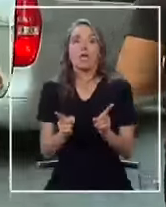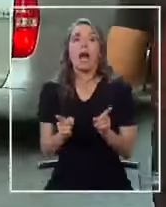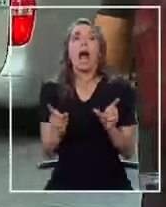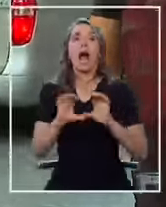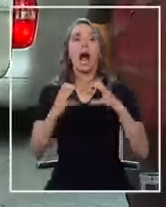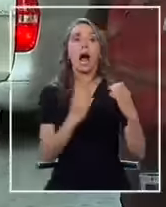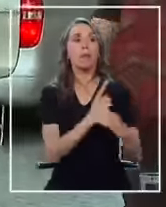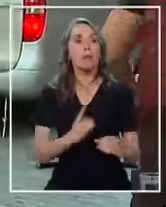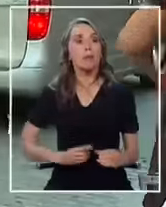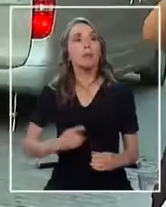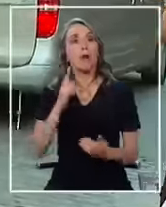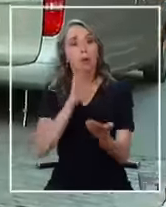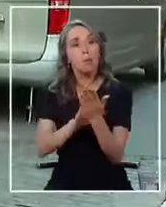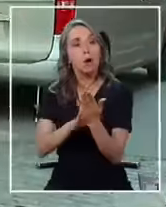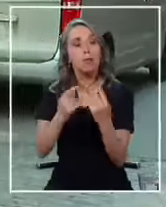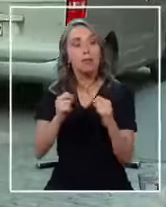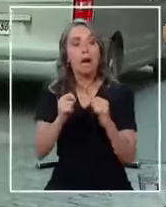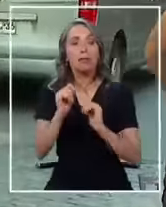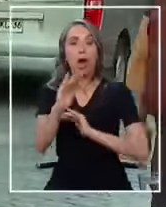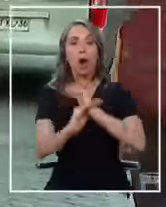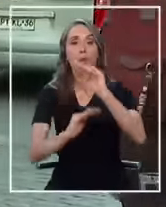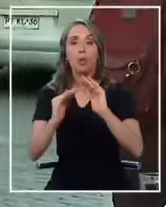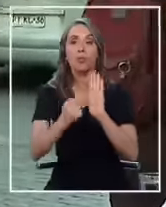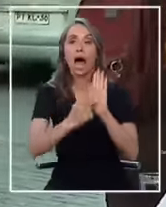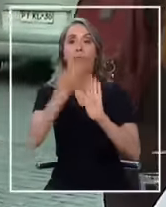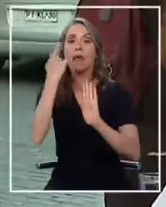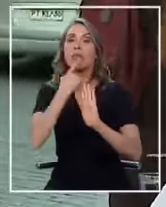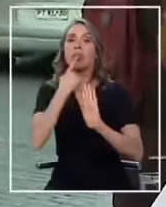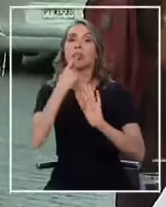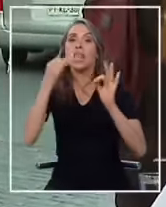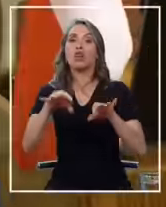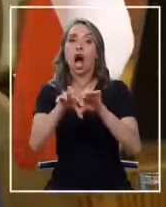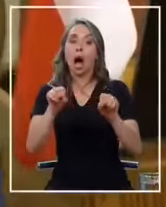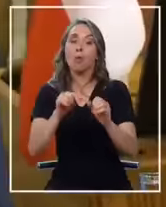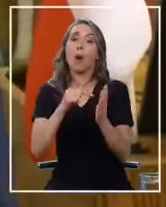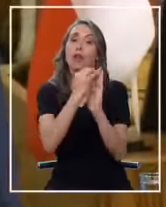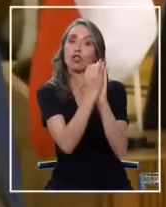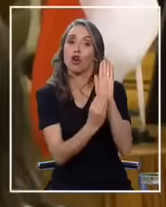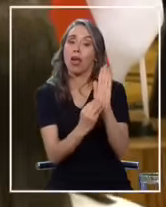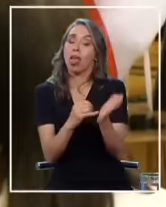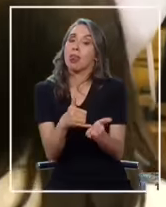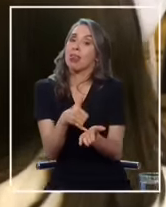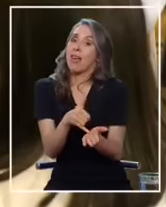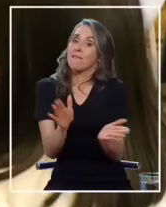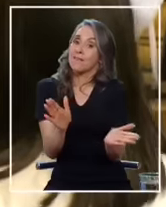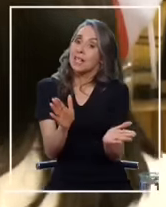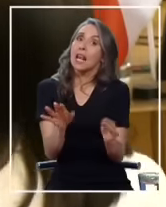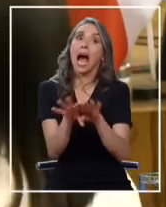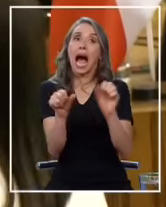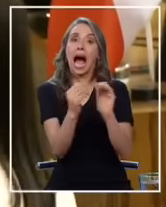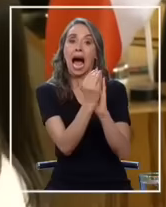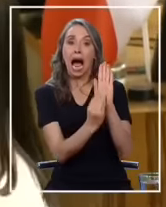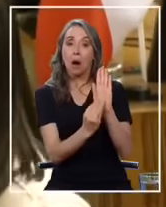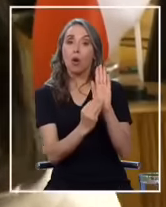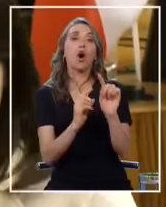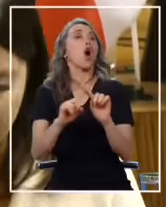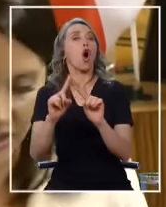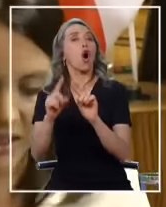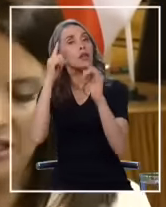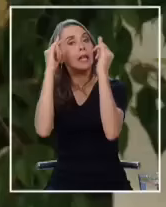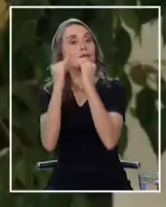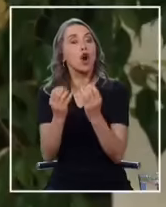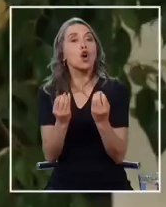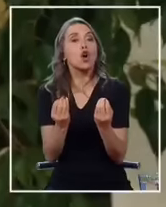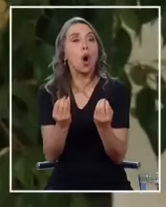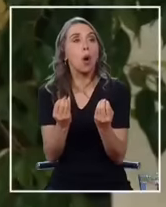estamos evidentemente es procurando cuidar este acuerdo, que es frágil. Para mantener el acuerdo incluso han surgido otro tipo de